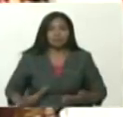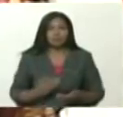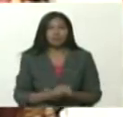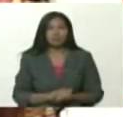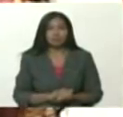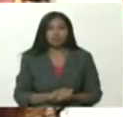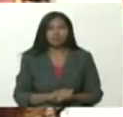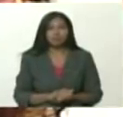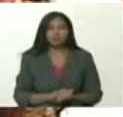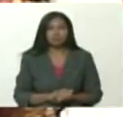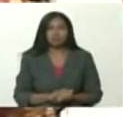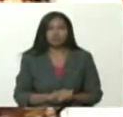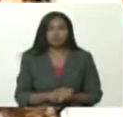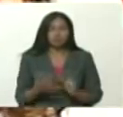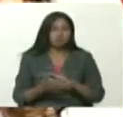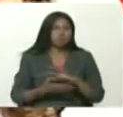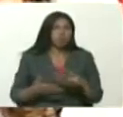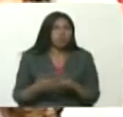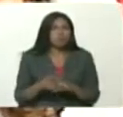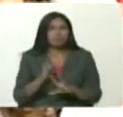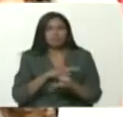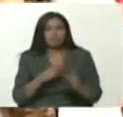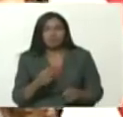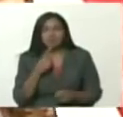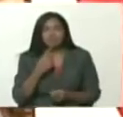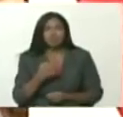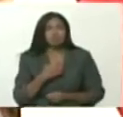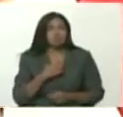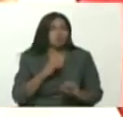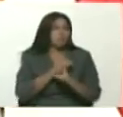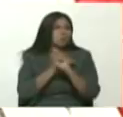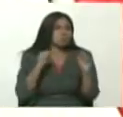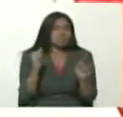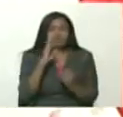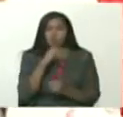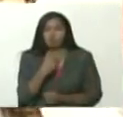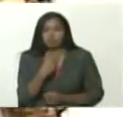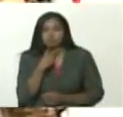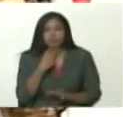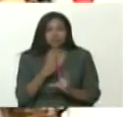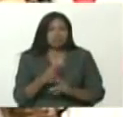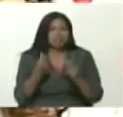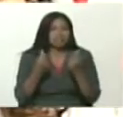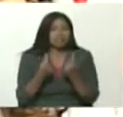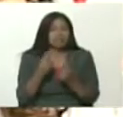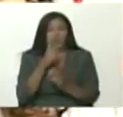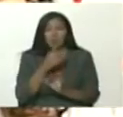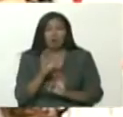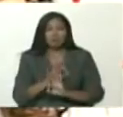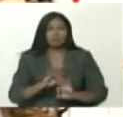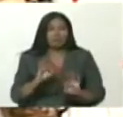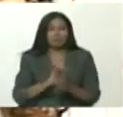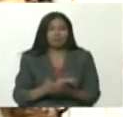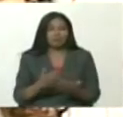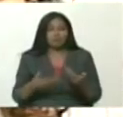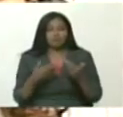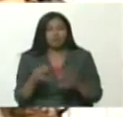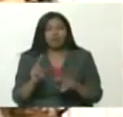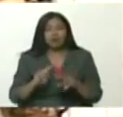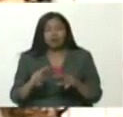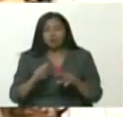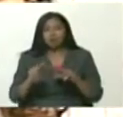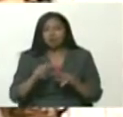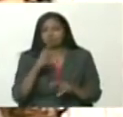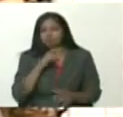por la burocracia, nos habían dicho que no se podía, que no había los recursos que no se podía llevar a los muchachos para